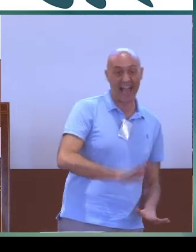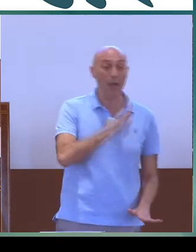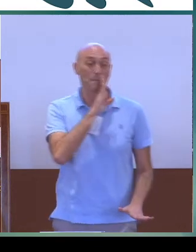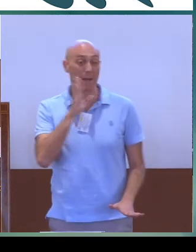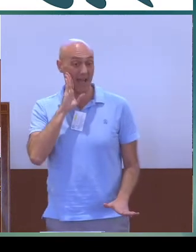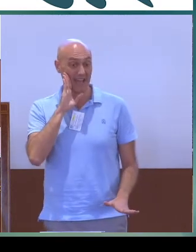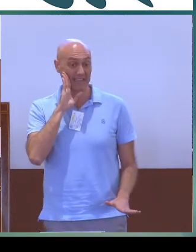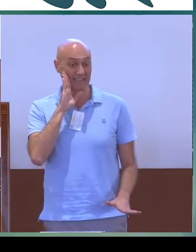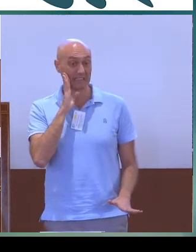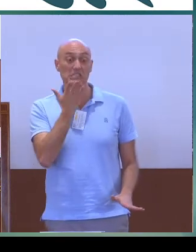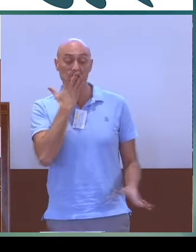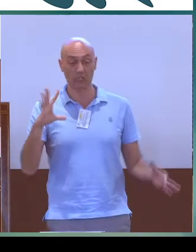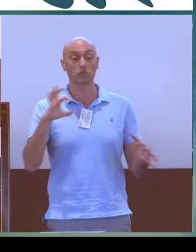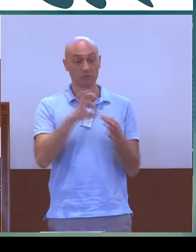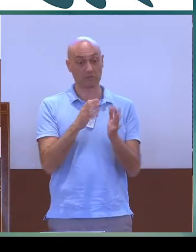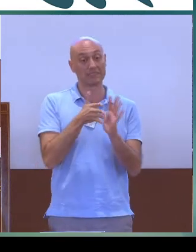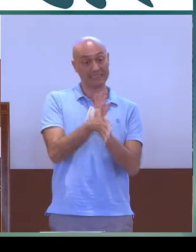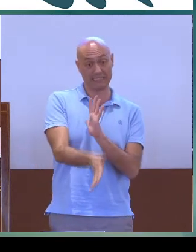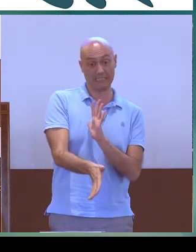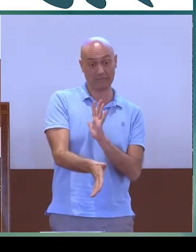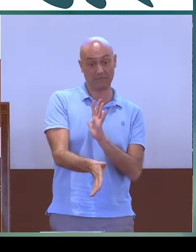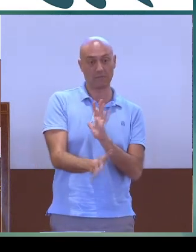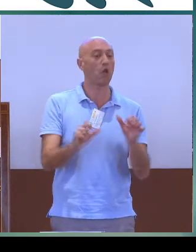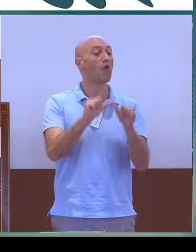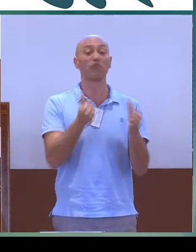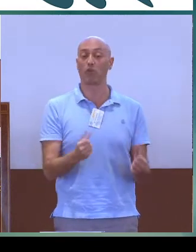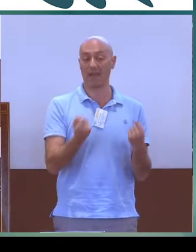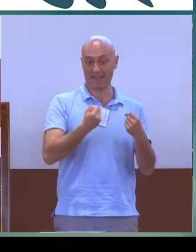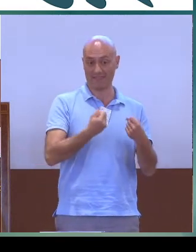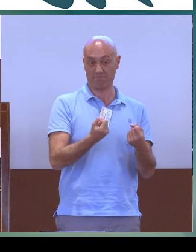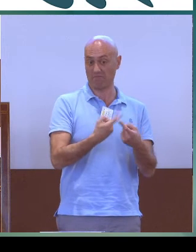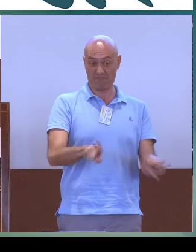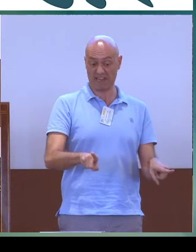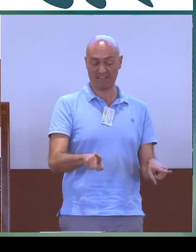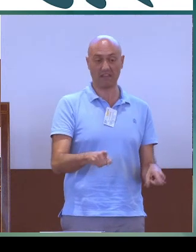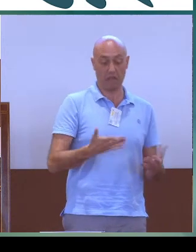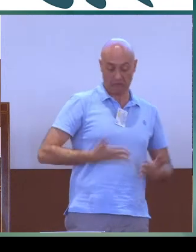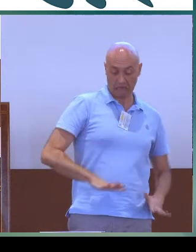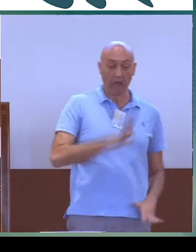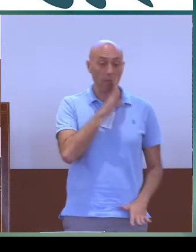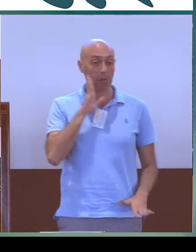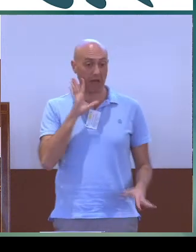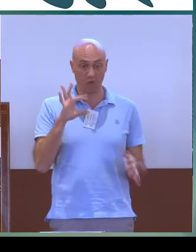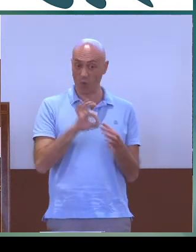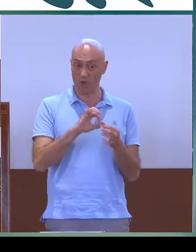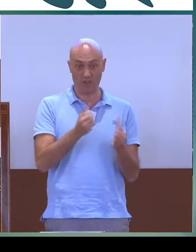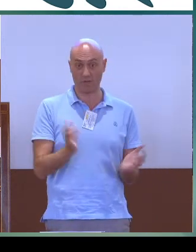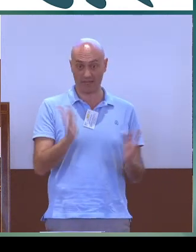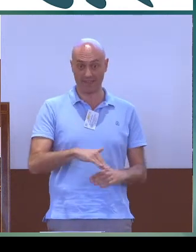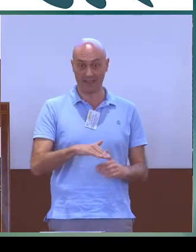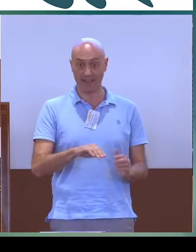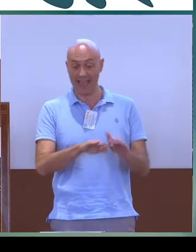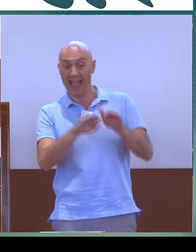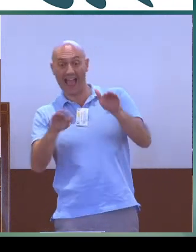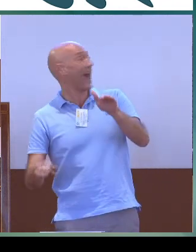eran parecidos, los bilingües bimodales contestaban más rápido, o sea, el tiempo de respuesta era más corto. Y los